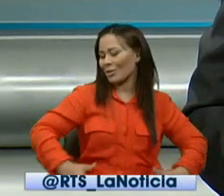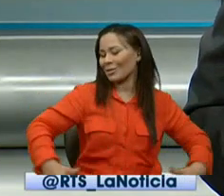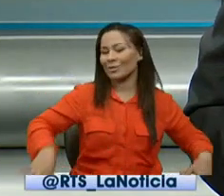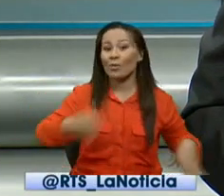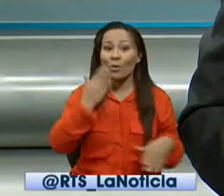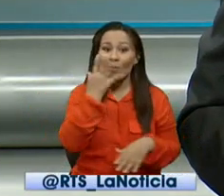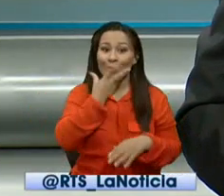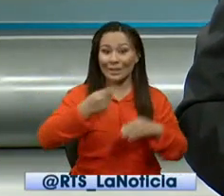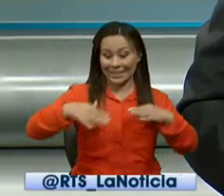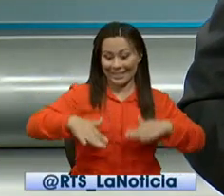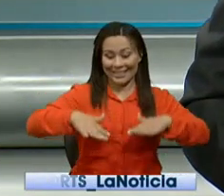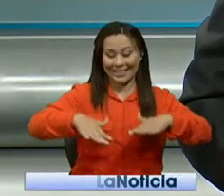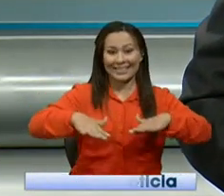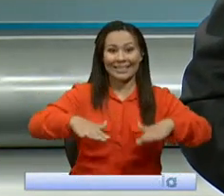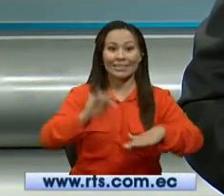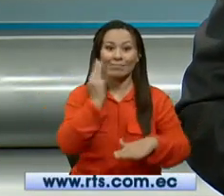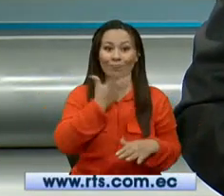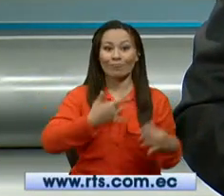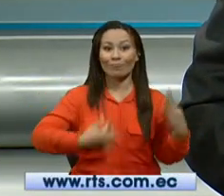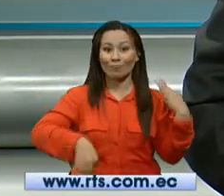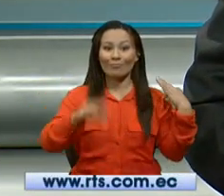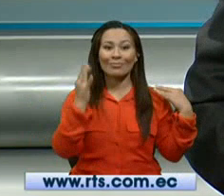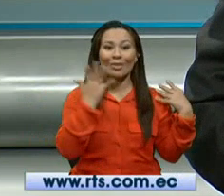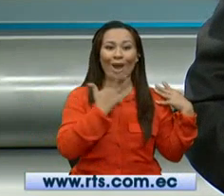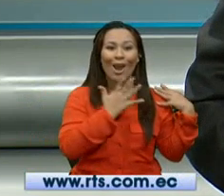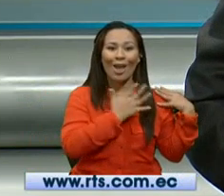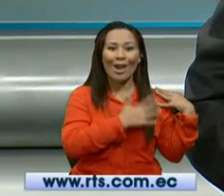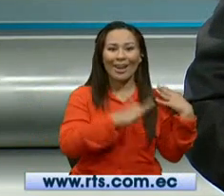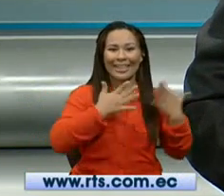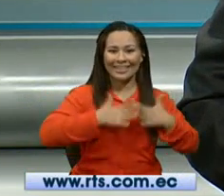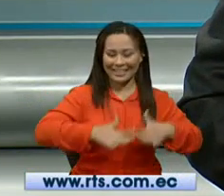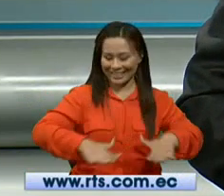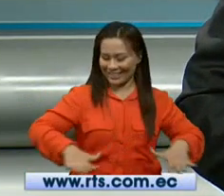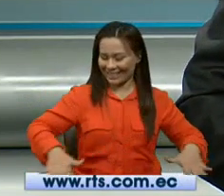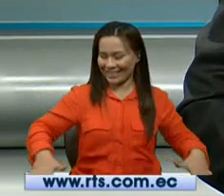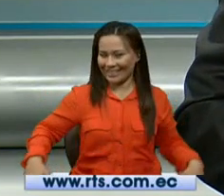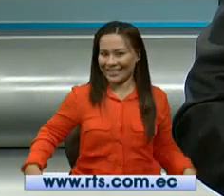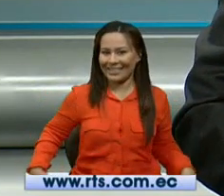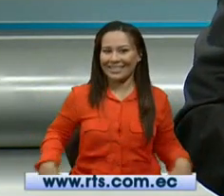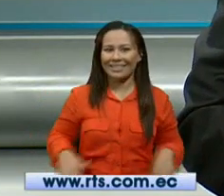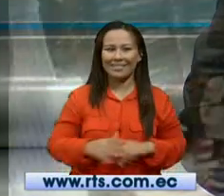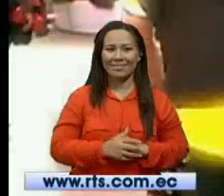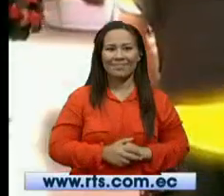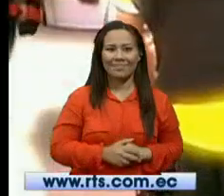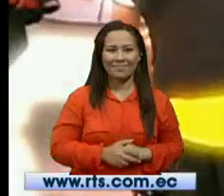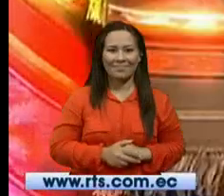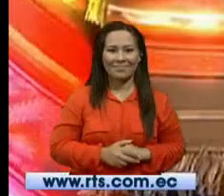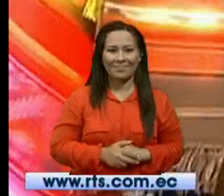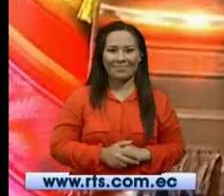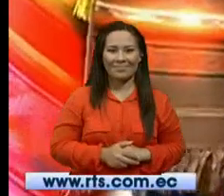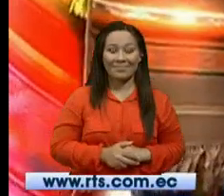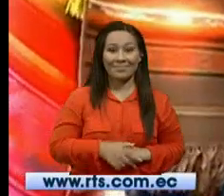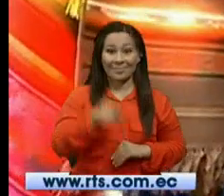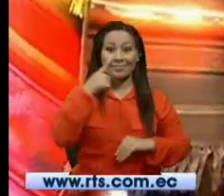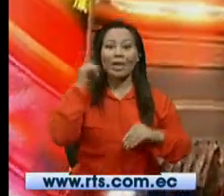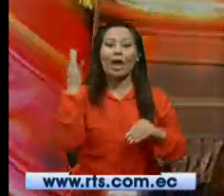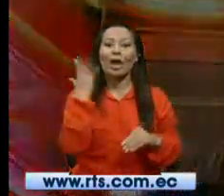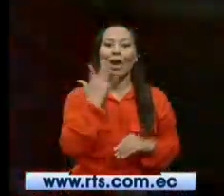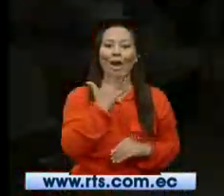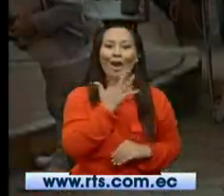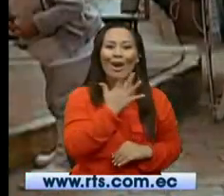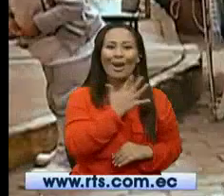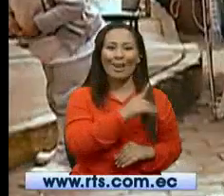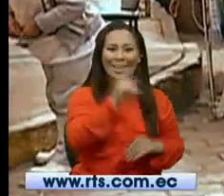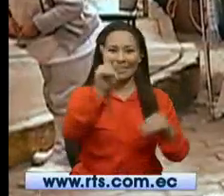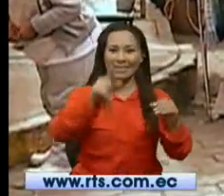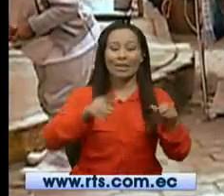resaltan por su calidad y su colorido de diseños. Veamos. El colorido se apodera de la